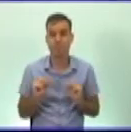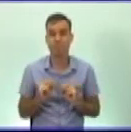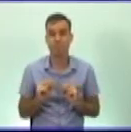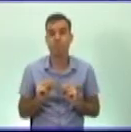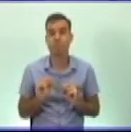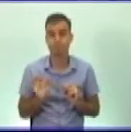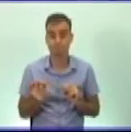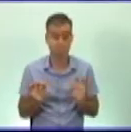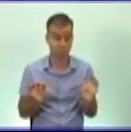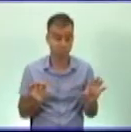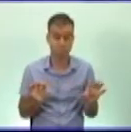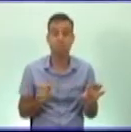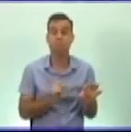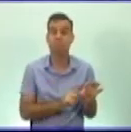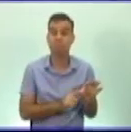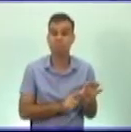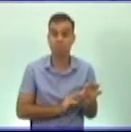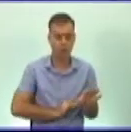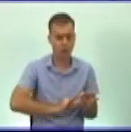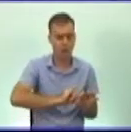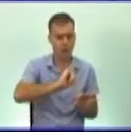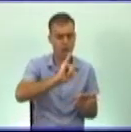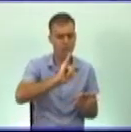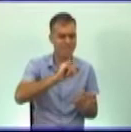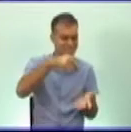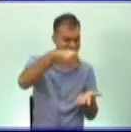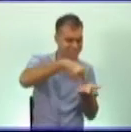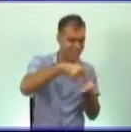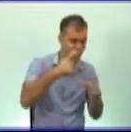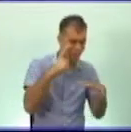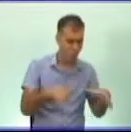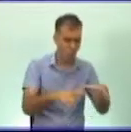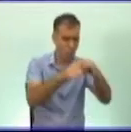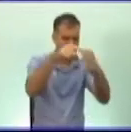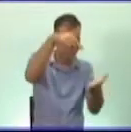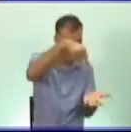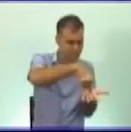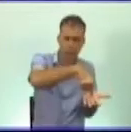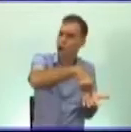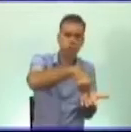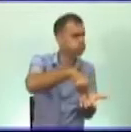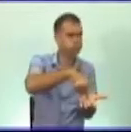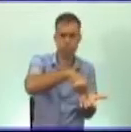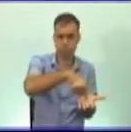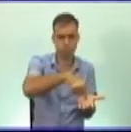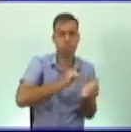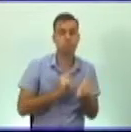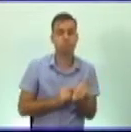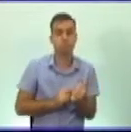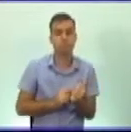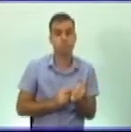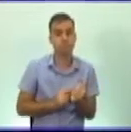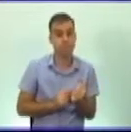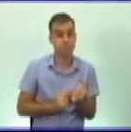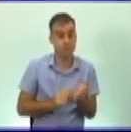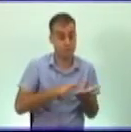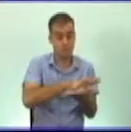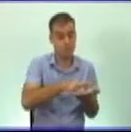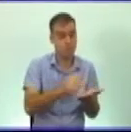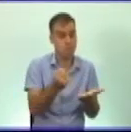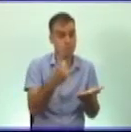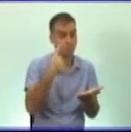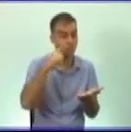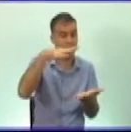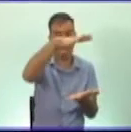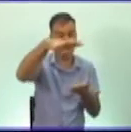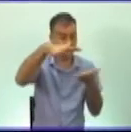en la figura, es porque la altura no está en el centro de la base. Recuerden que en el caso del cono tiene una sola base